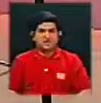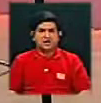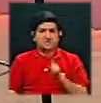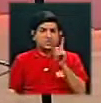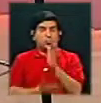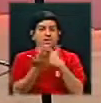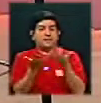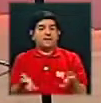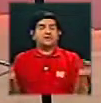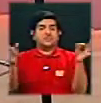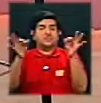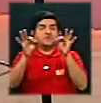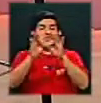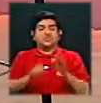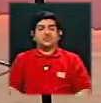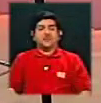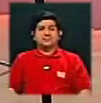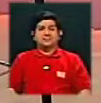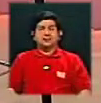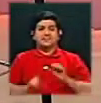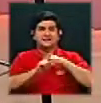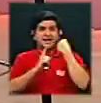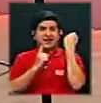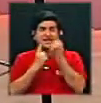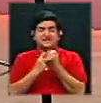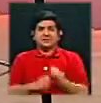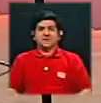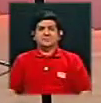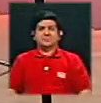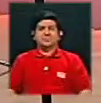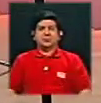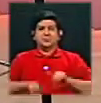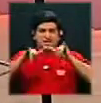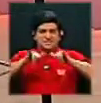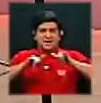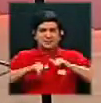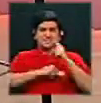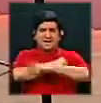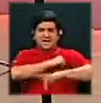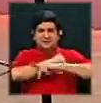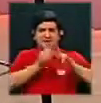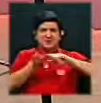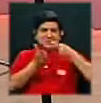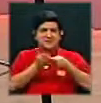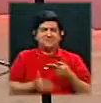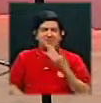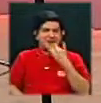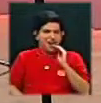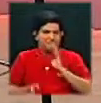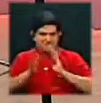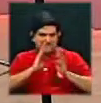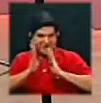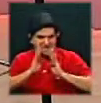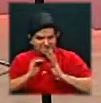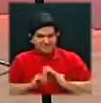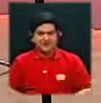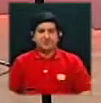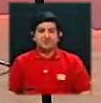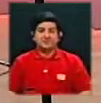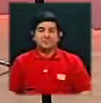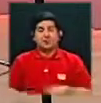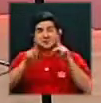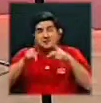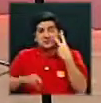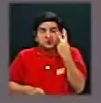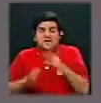buena parte del status quo, del establishment económico del país, esas son malas palabras. Bueno, pero que se vayan a estudiar